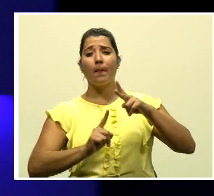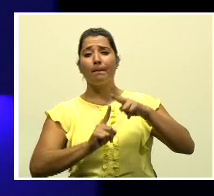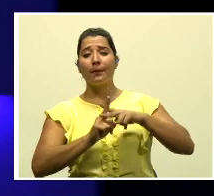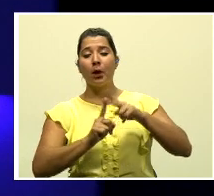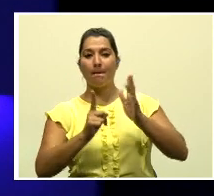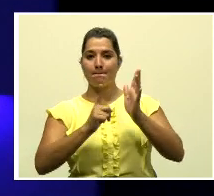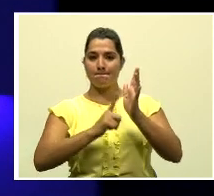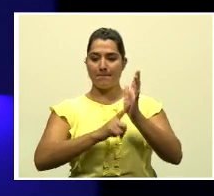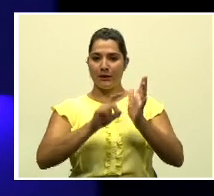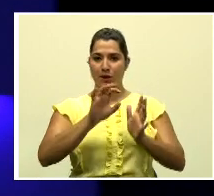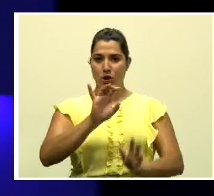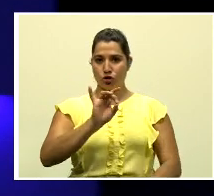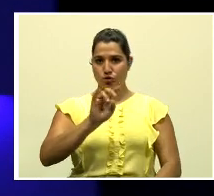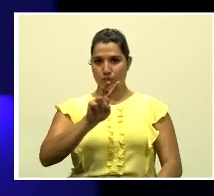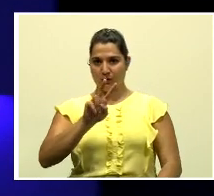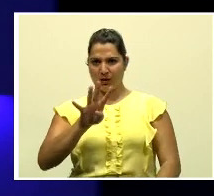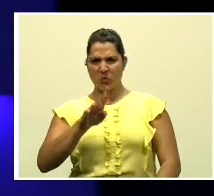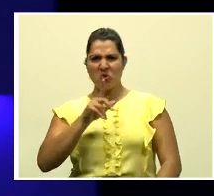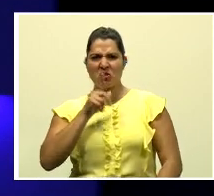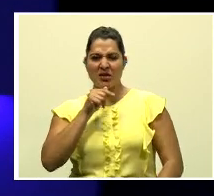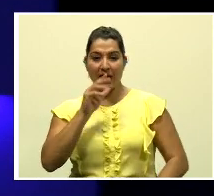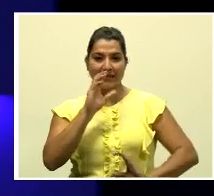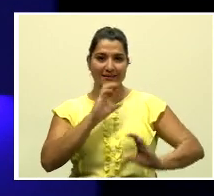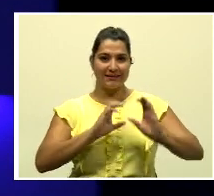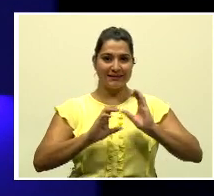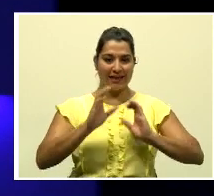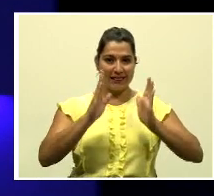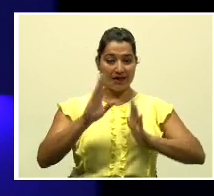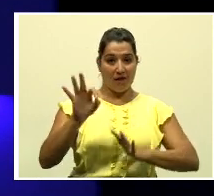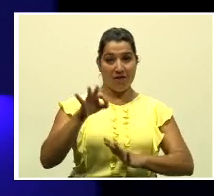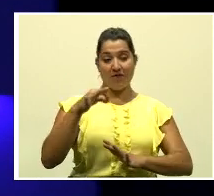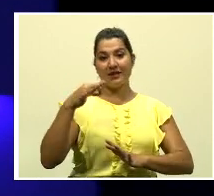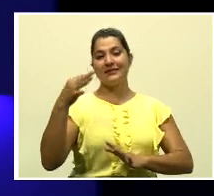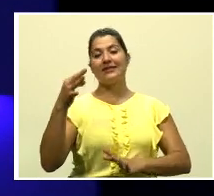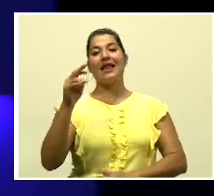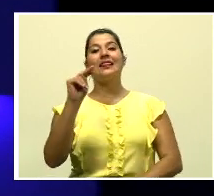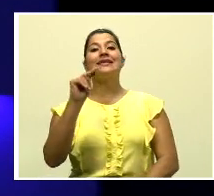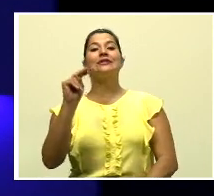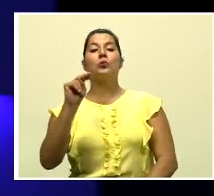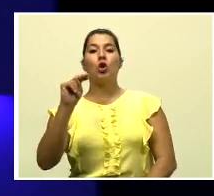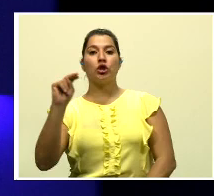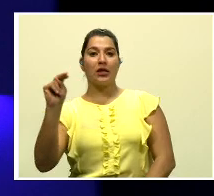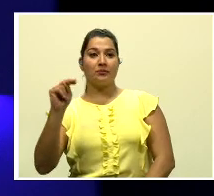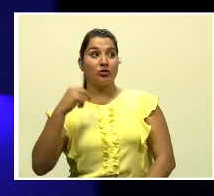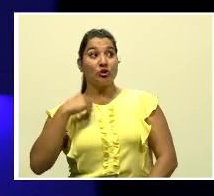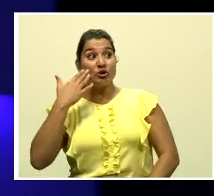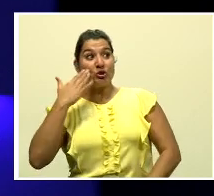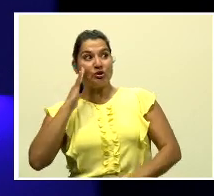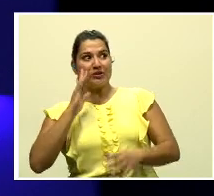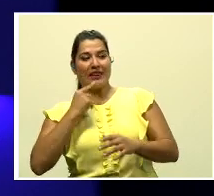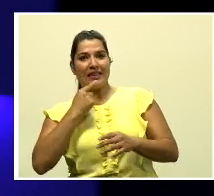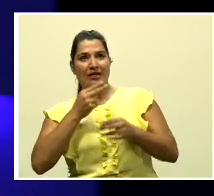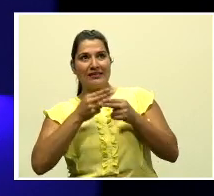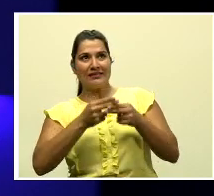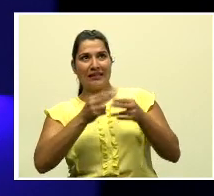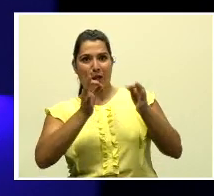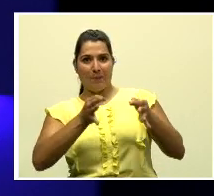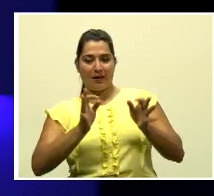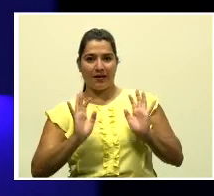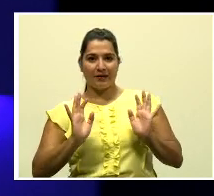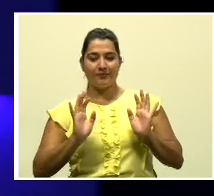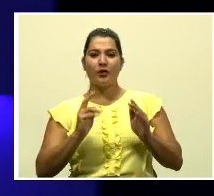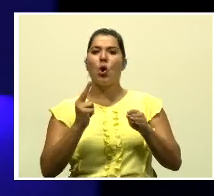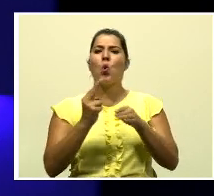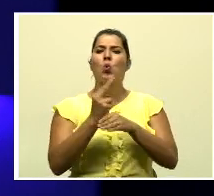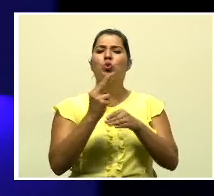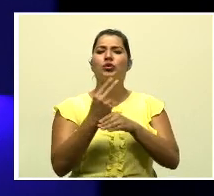1824. La hizo el científico francés Nicéphore Niepce, no sé si lo estoy pronunciando bien,